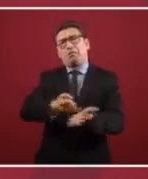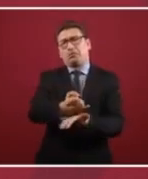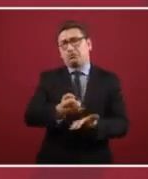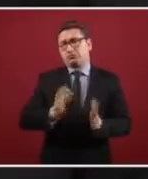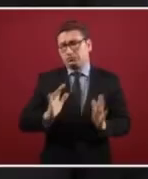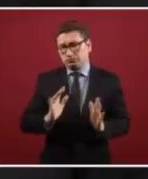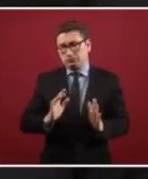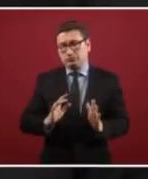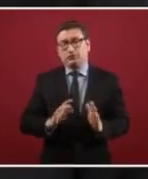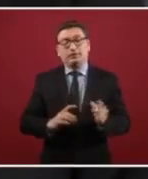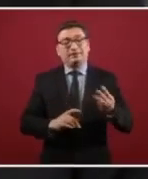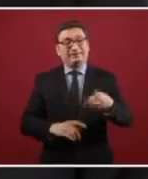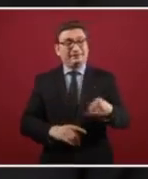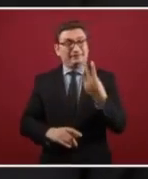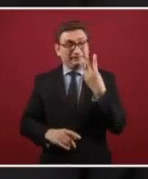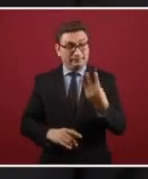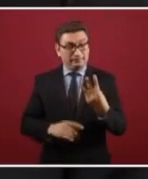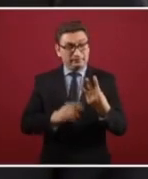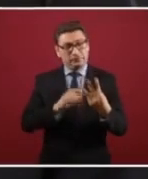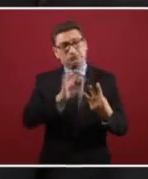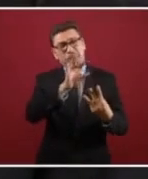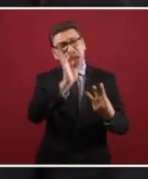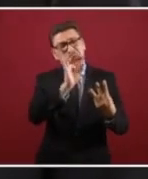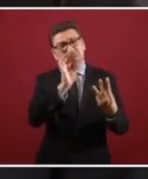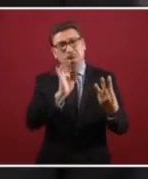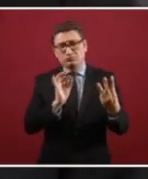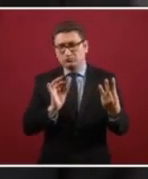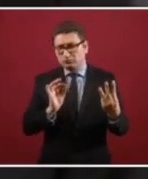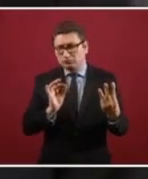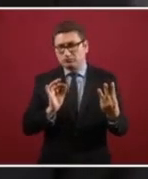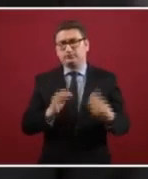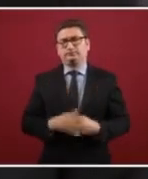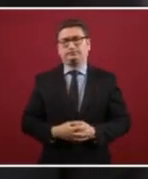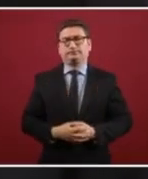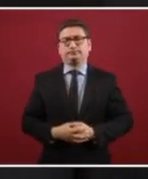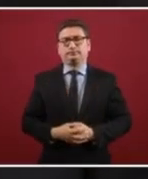y 3 sin